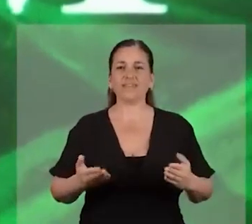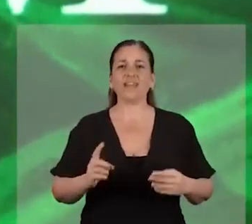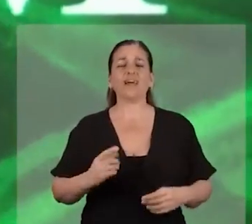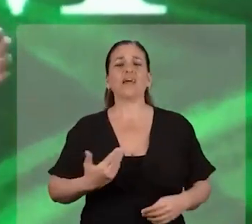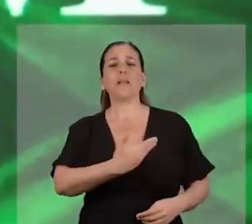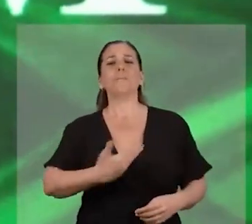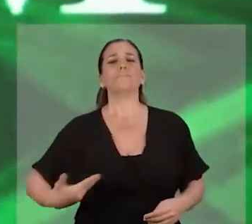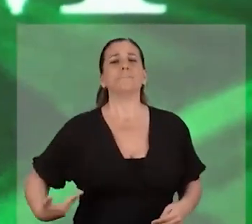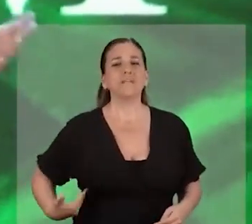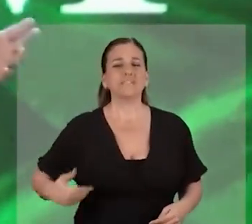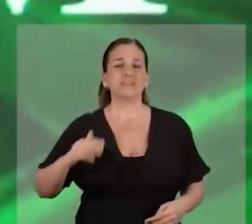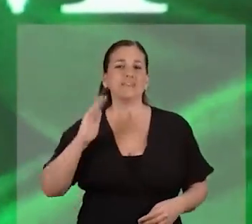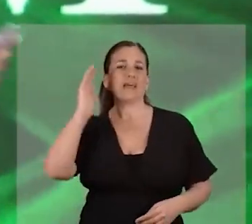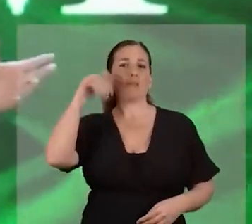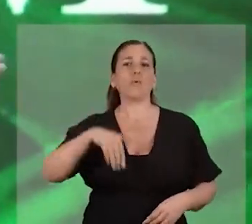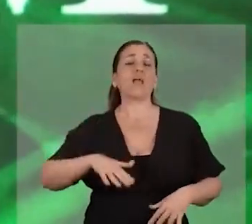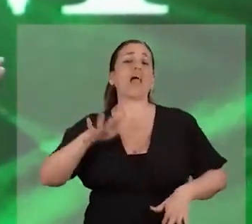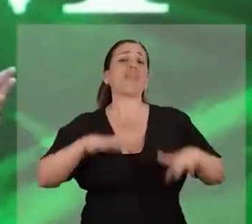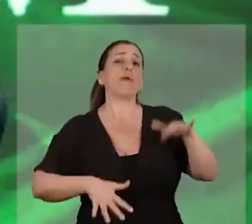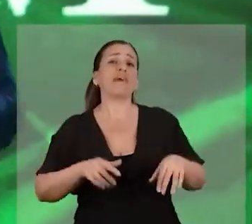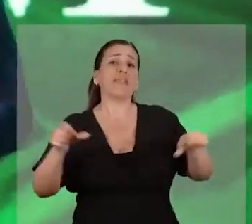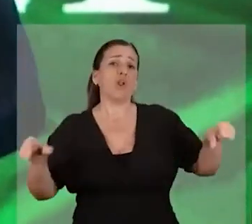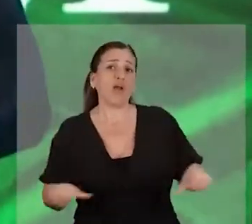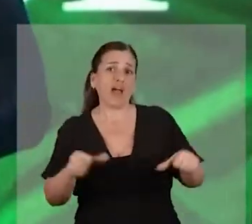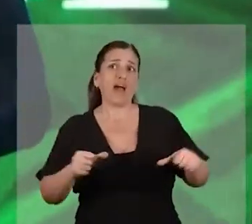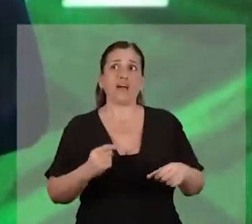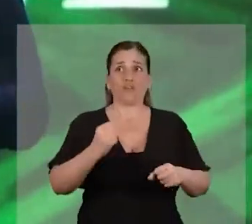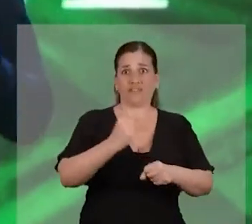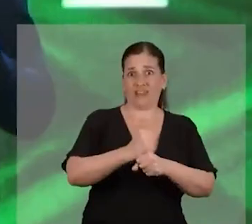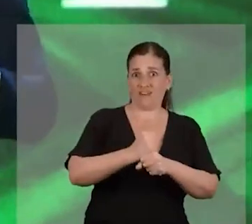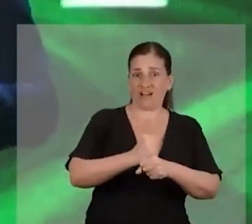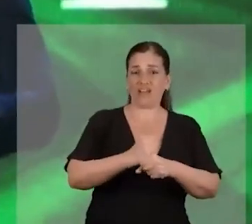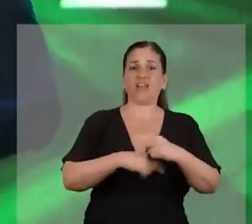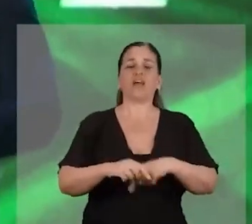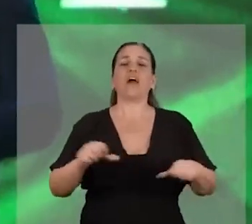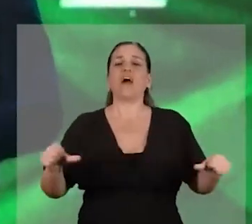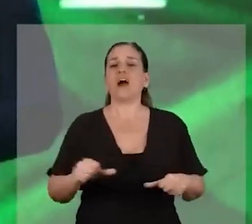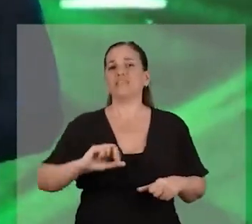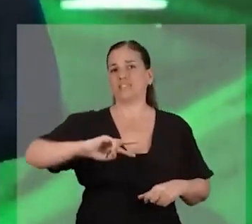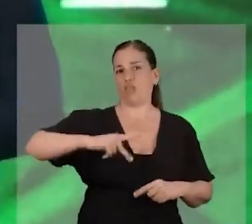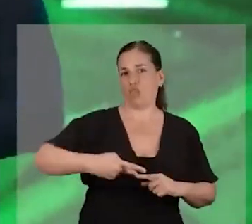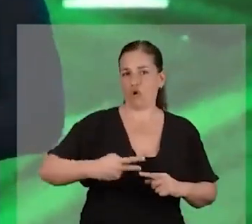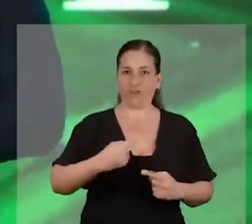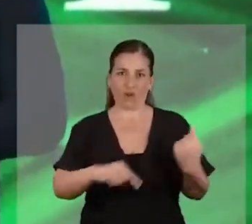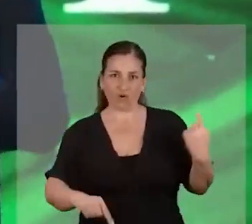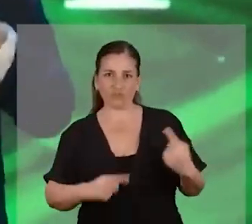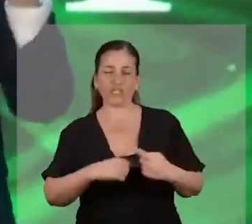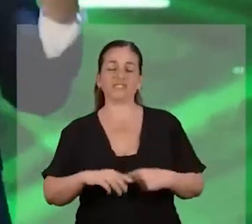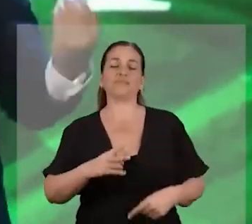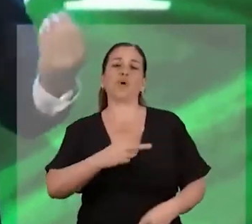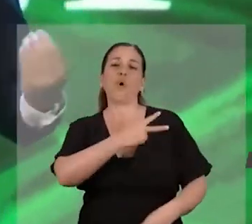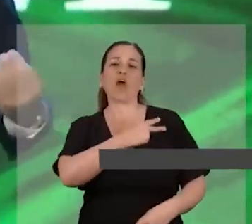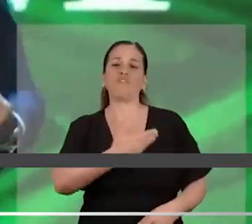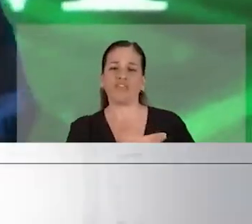el presidente de la República, depende con quién actúe y cuándo actúe, reviste una doble calidad, la de jefe de gobierno y la de